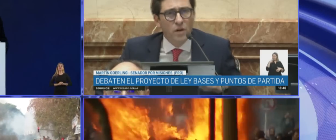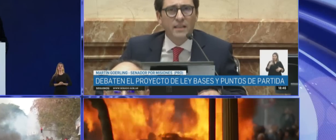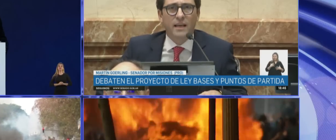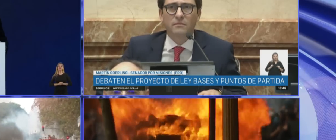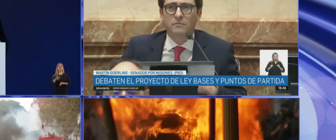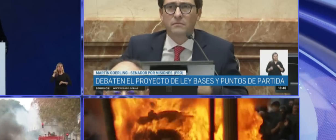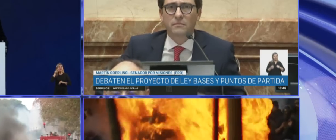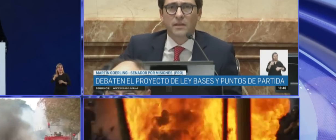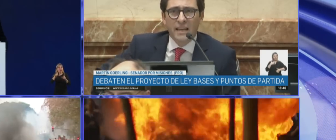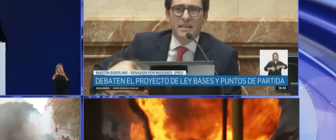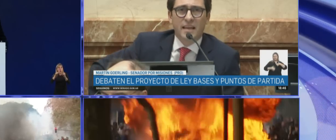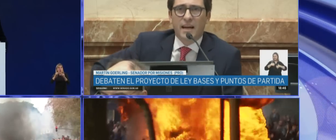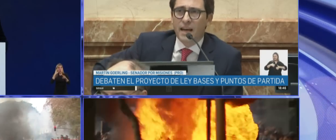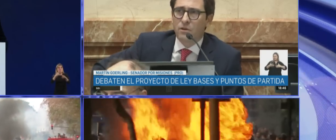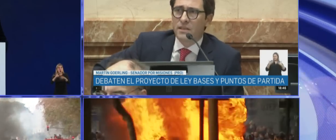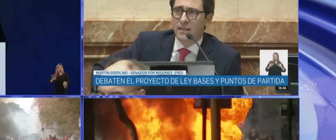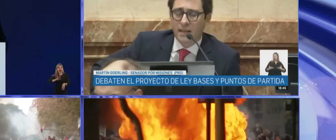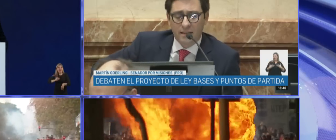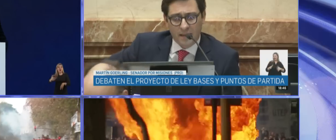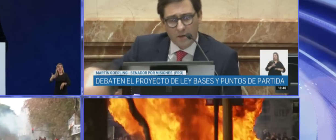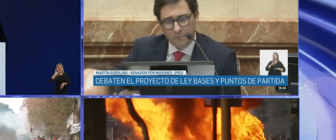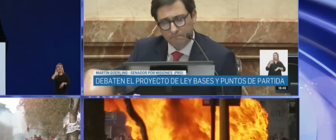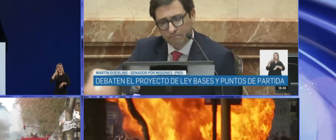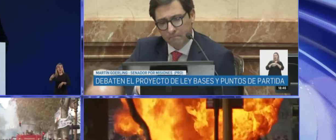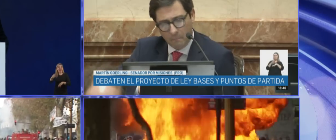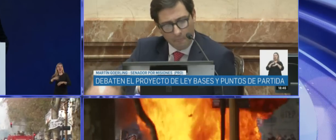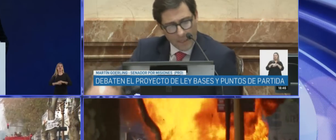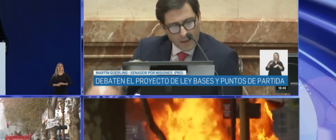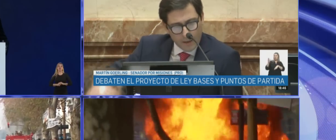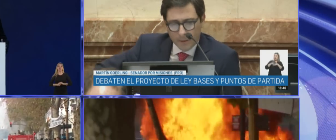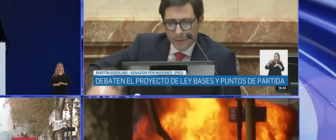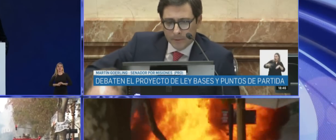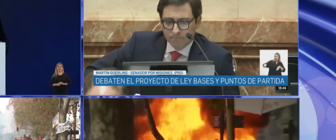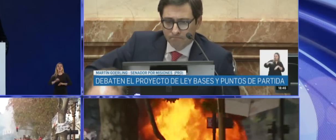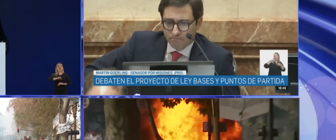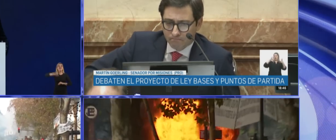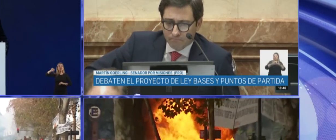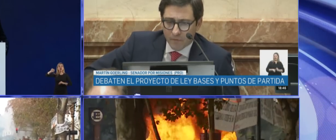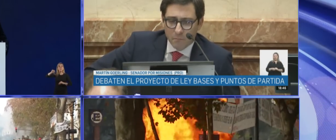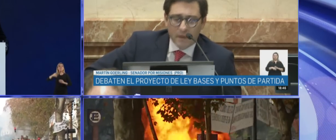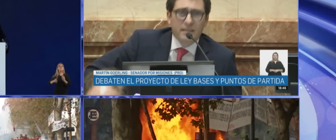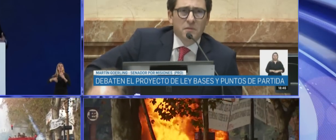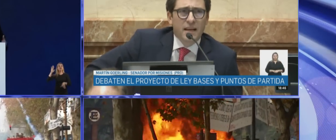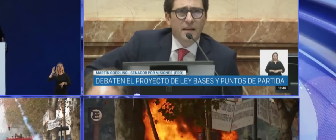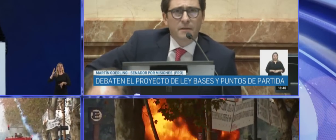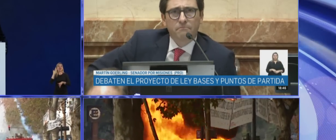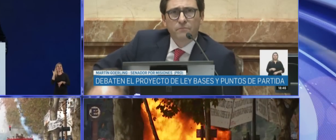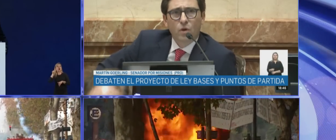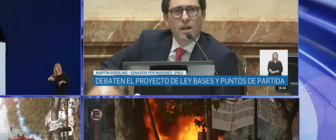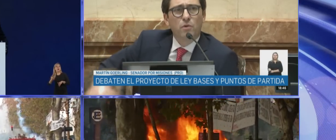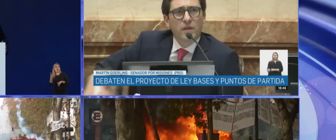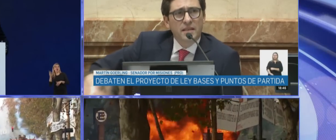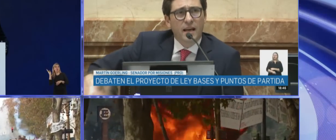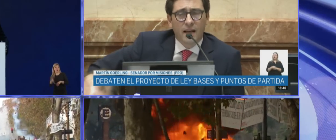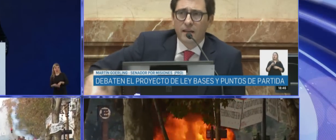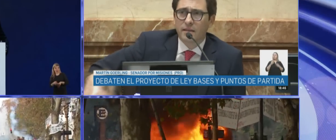Y ese número anualizado da 17.000. La inflación mayorista de abril fue del 3,4%, lo cual